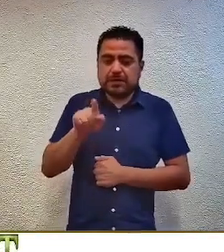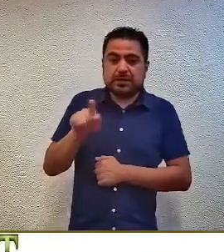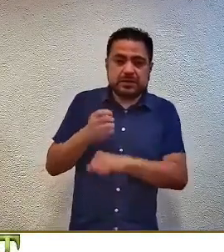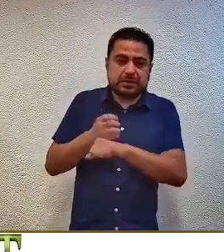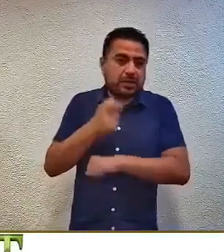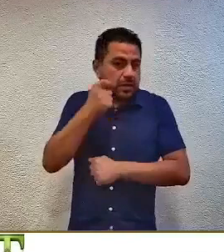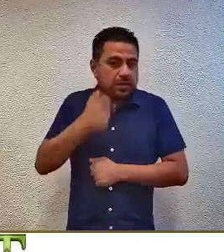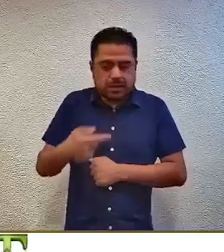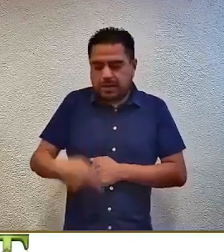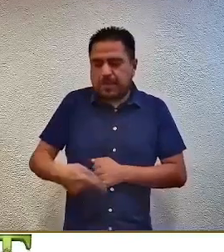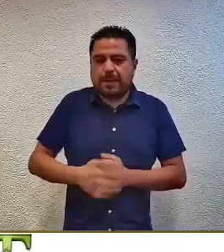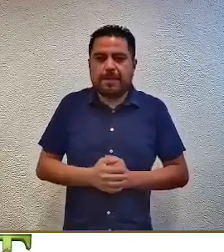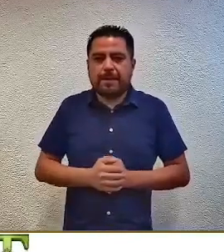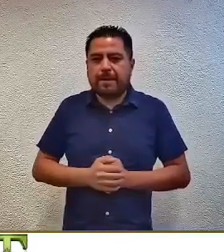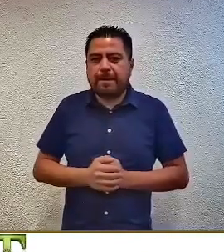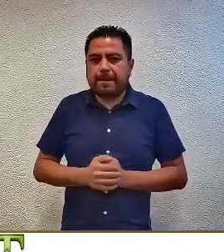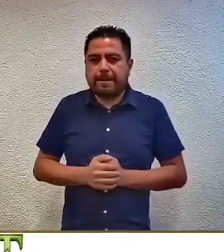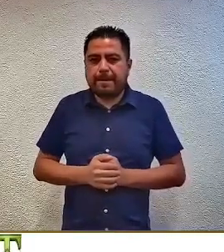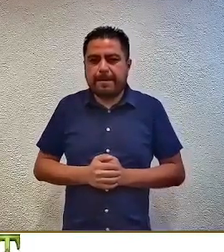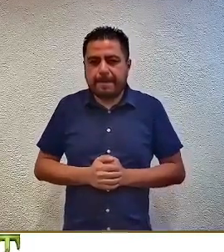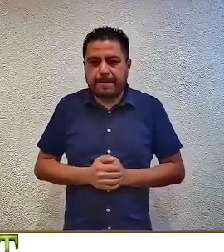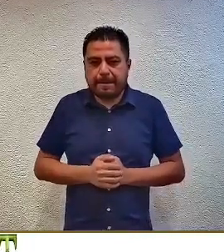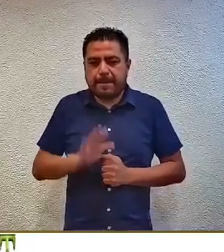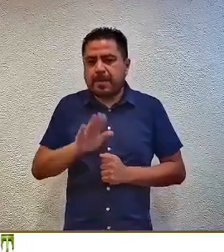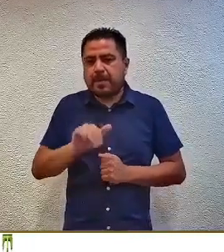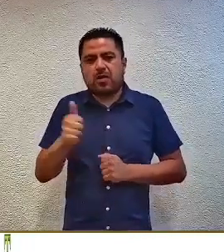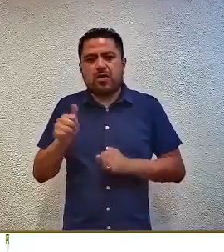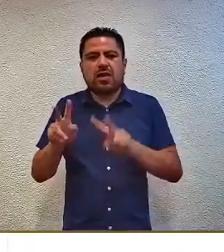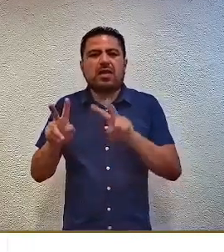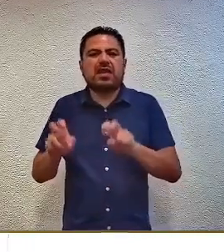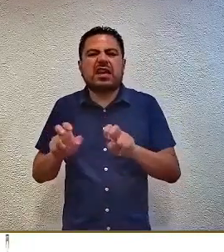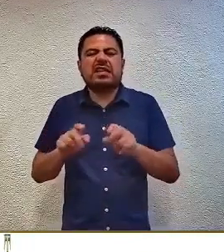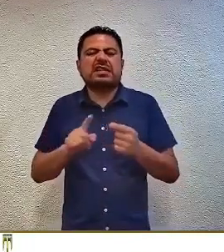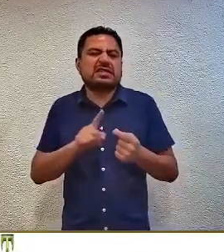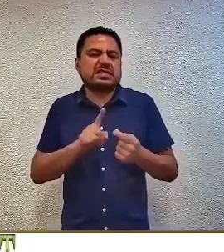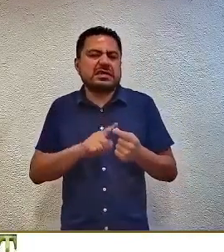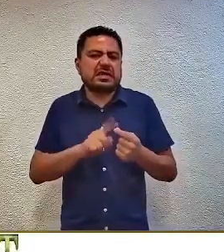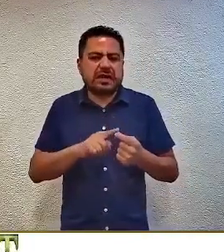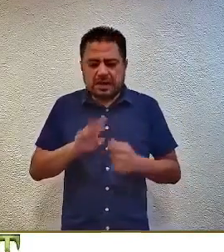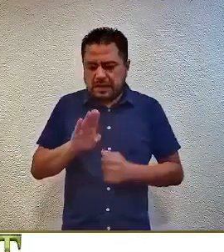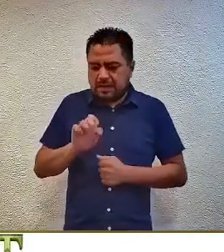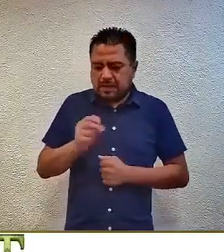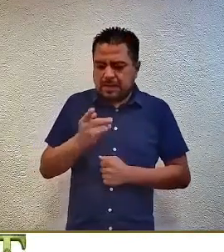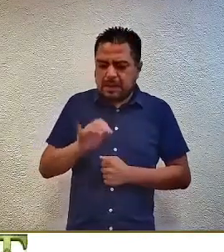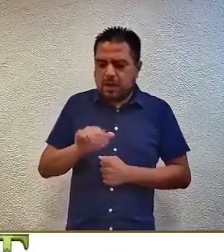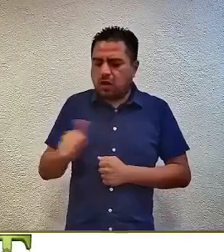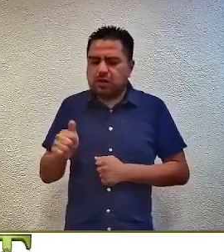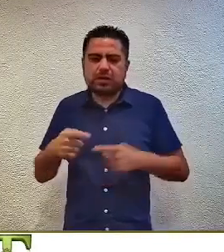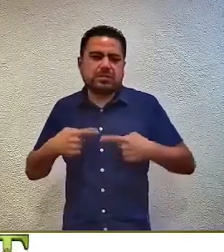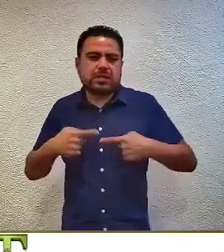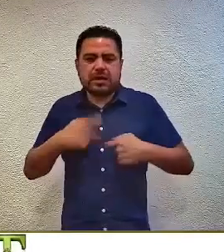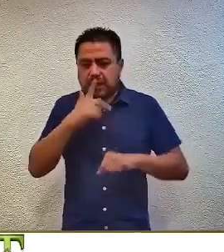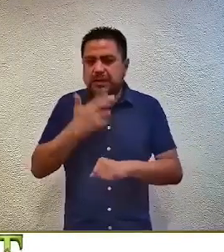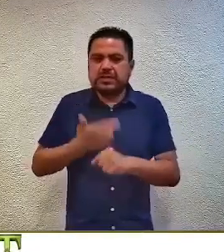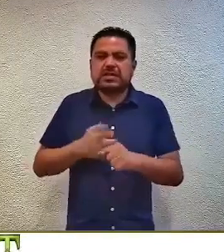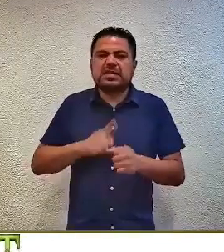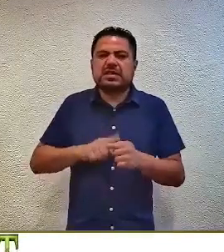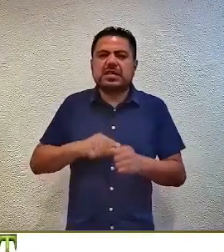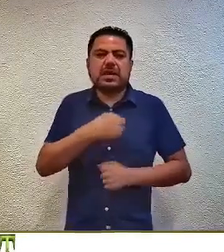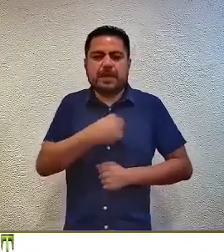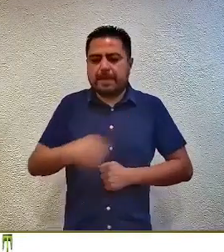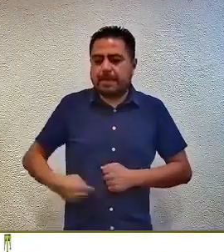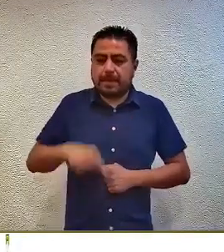Participación Ciudadana del Estado de Guerrero. El siguiente asunto, la parte actora es Inés Camarillo Balcázar y otras personas, la autoridad responsable del Ayuntamiento